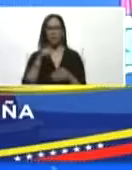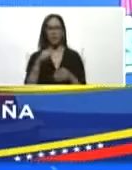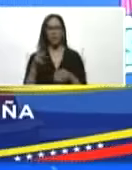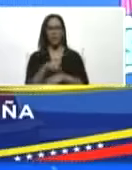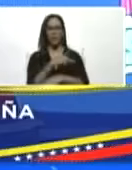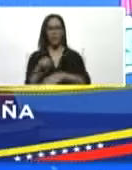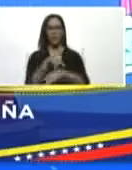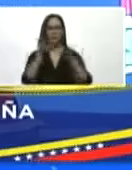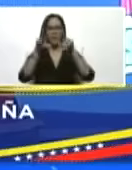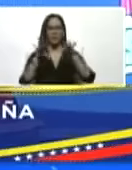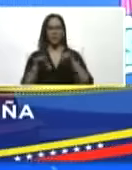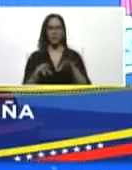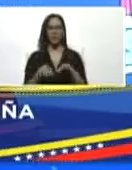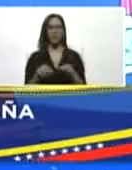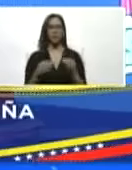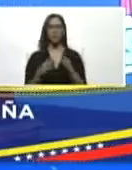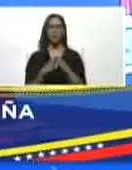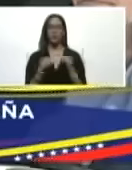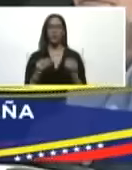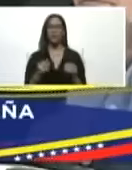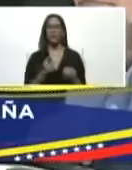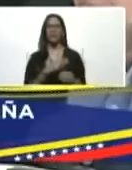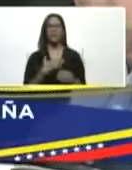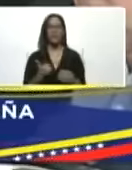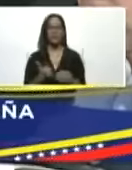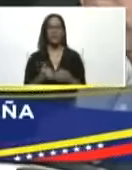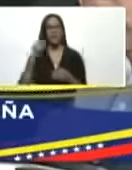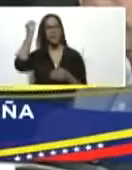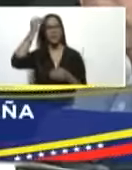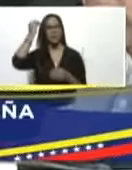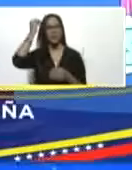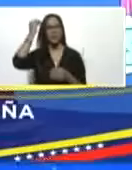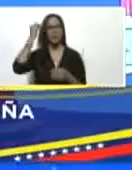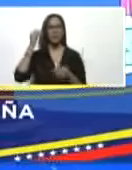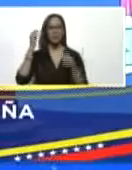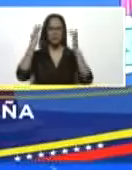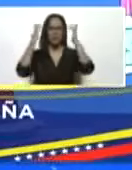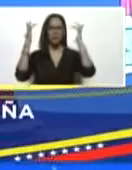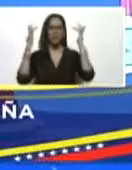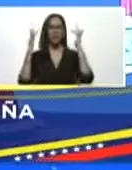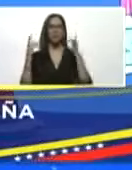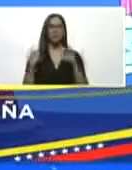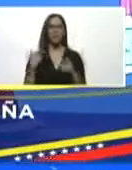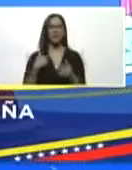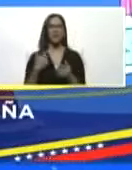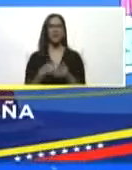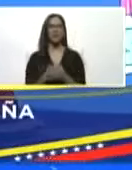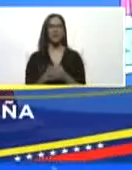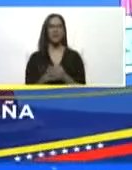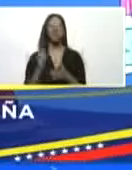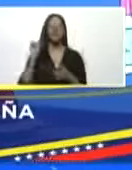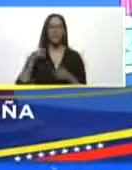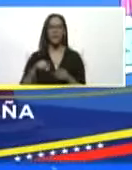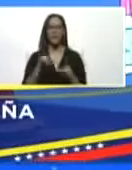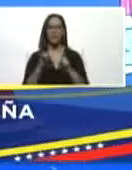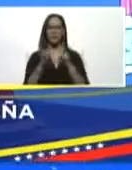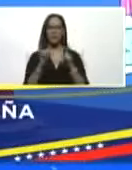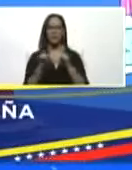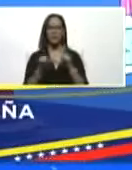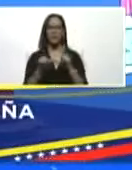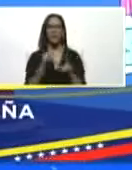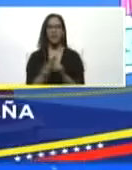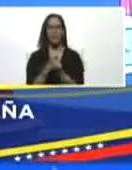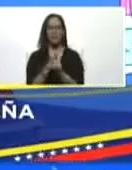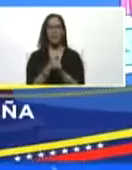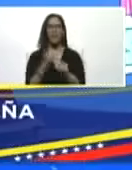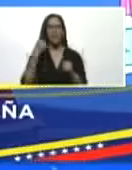poetas, escritores, todo el que se pretenda pensador, intelectual, tendrá que convertirse además en influencer para que